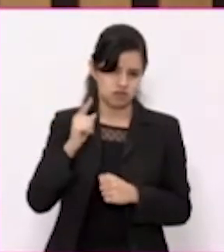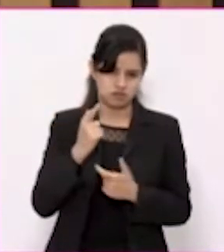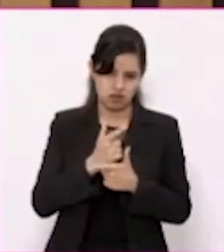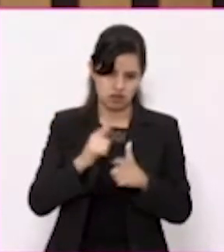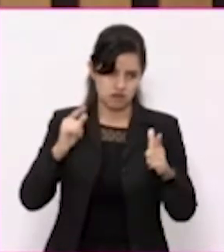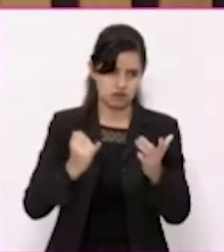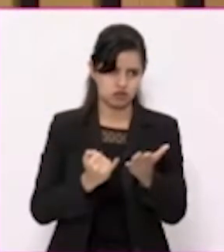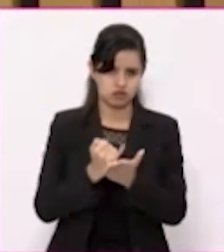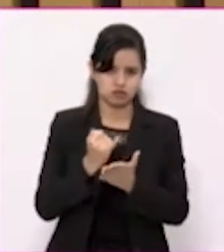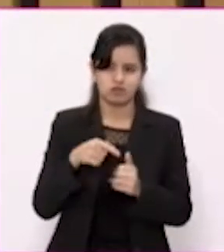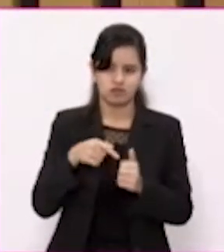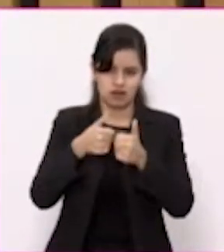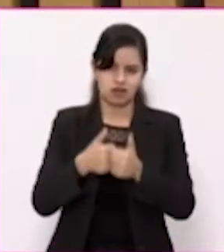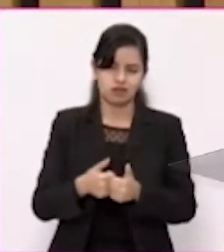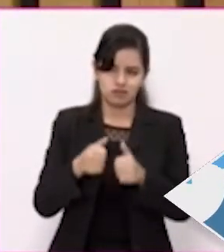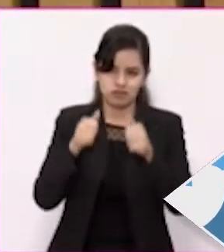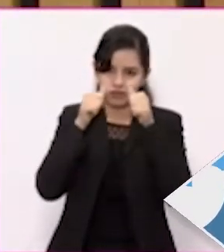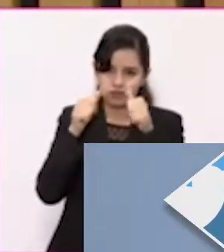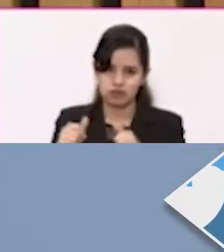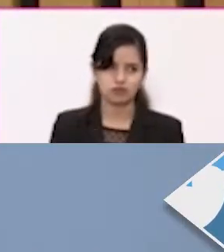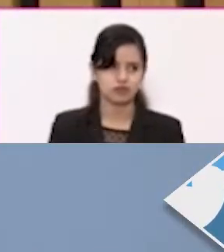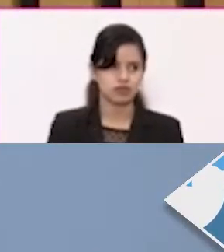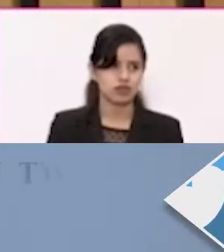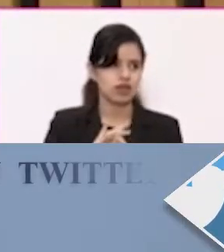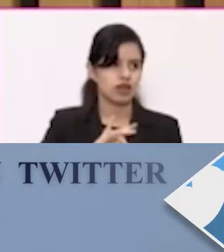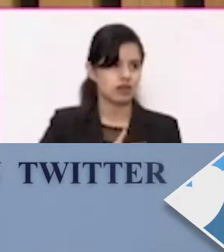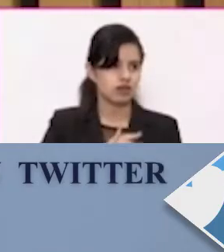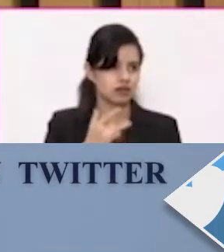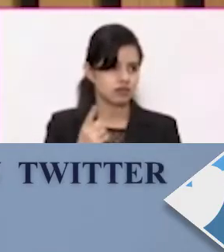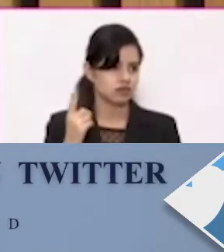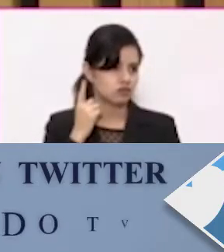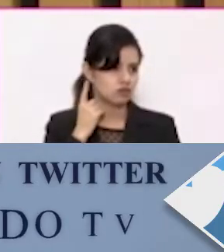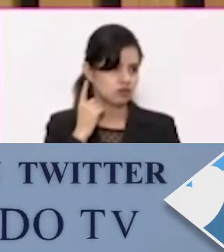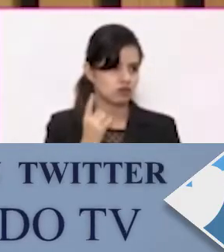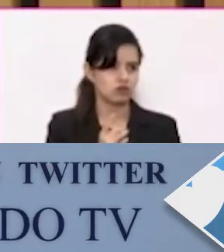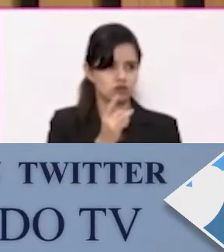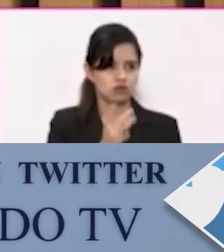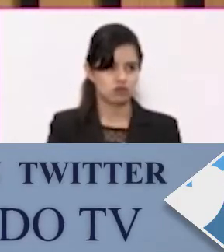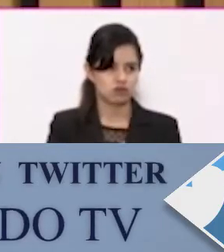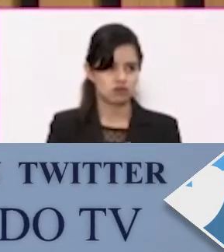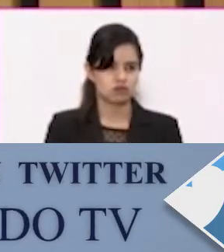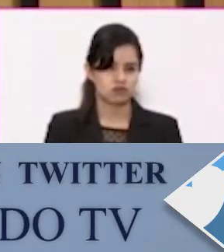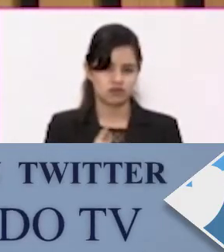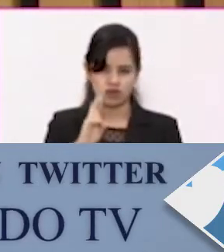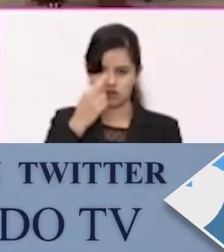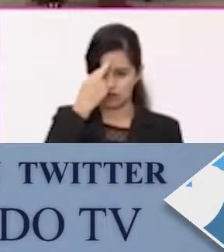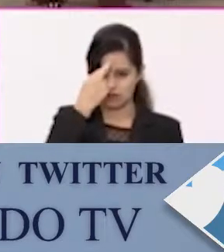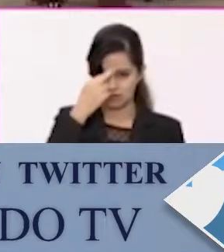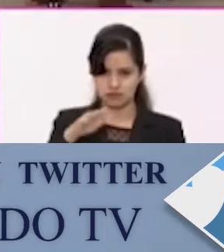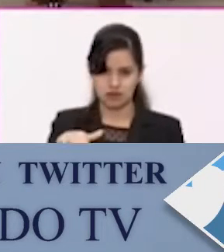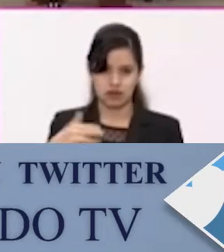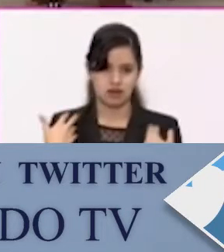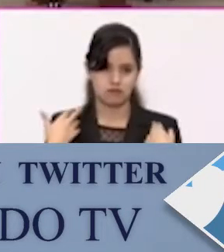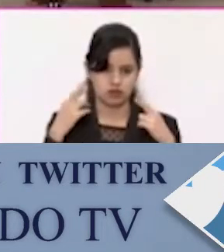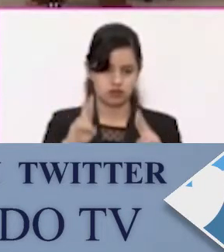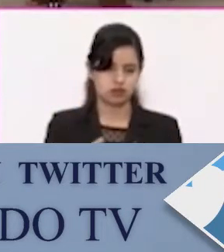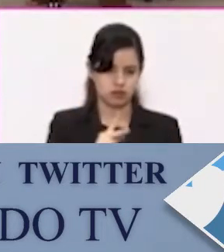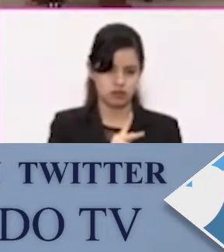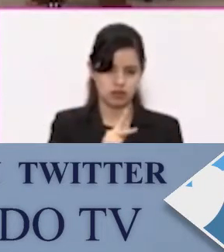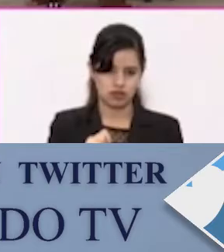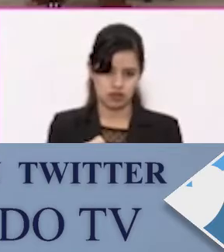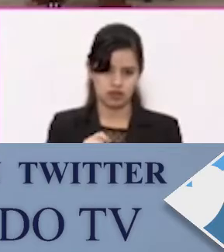lo escuchamos. Gracias, diputado. Solamente para un recordatorio, la representación del Partido del Trabajo